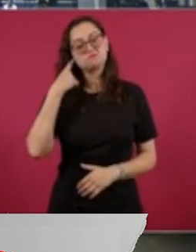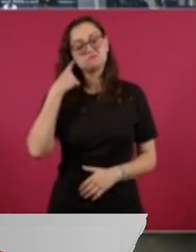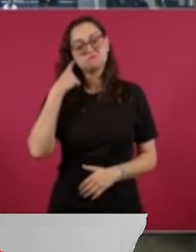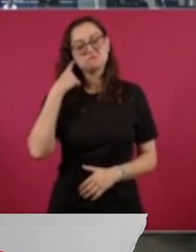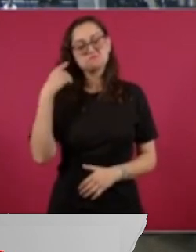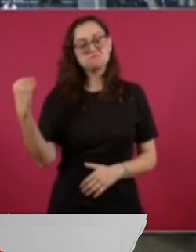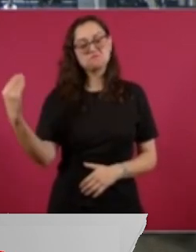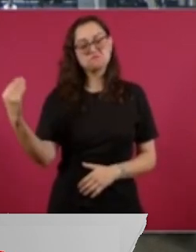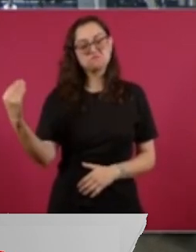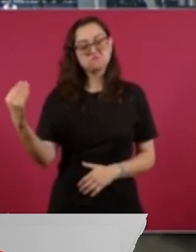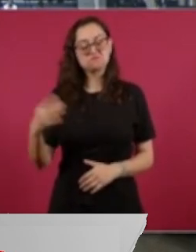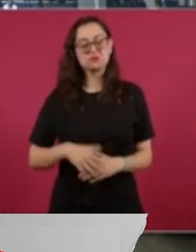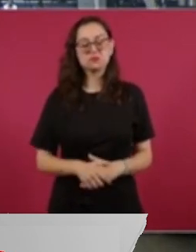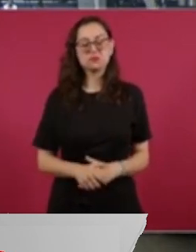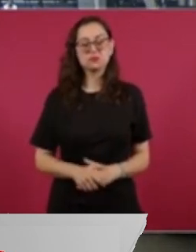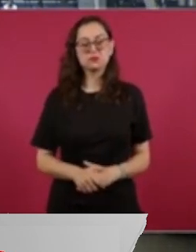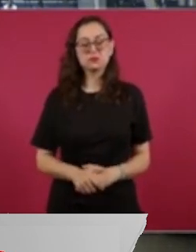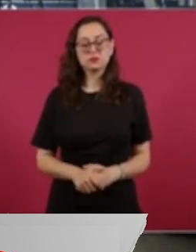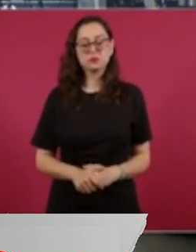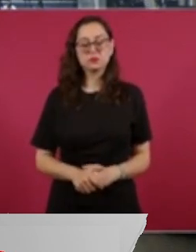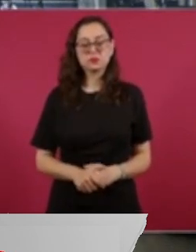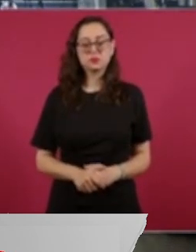con las propias agencias, con la DEA?